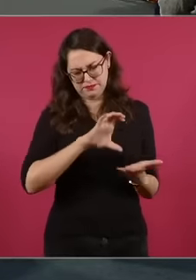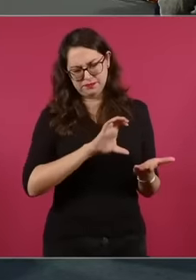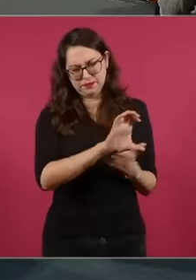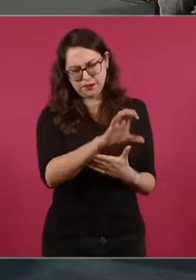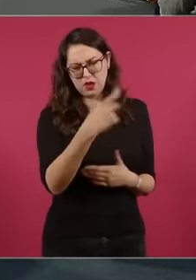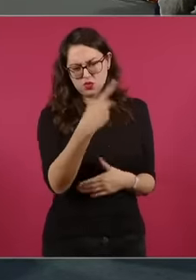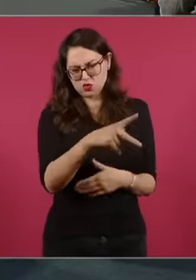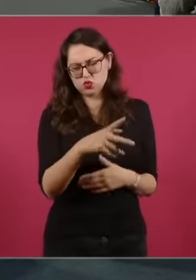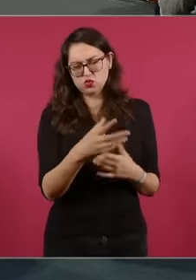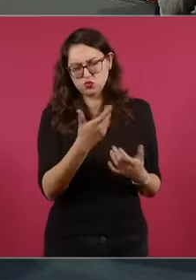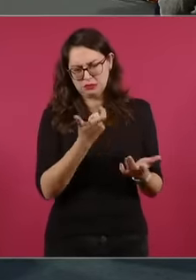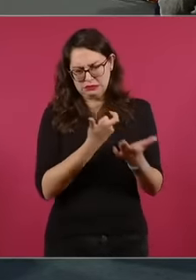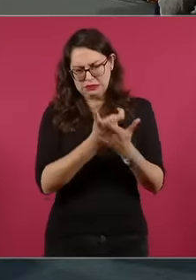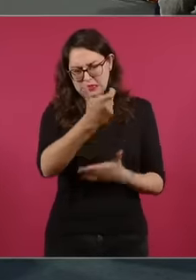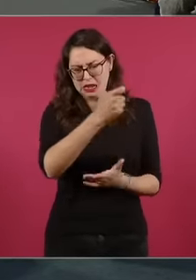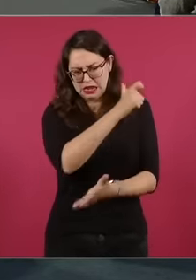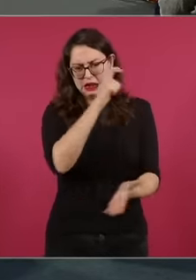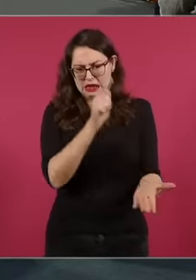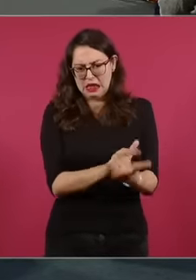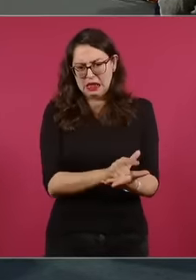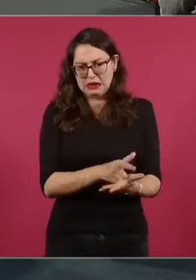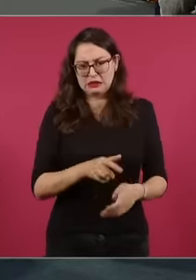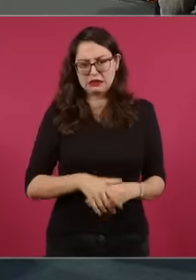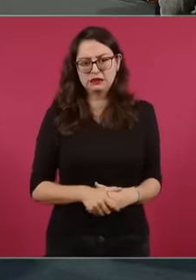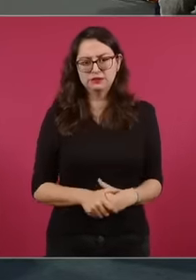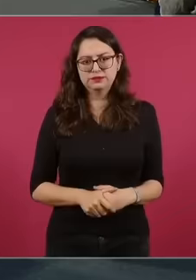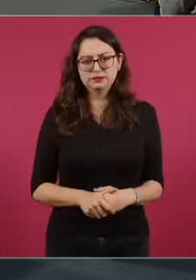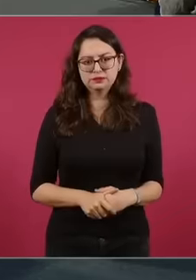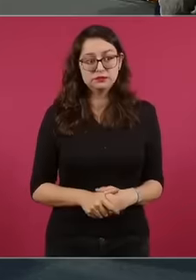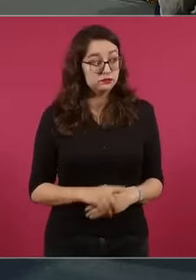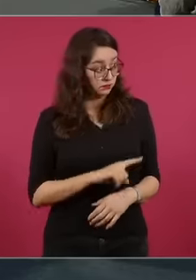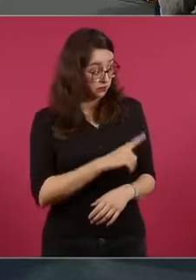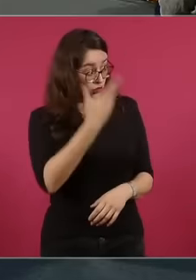corresponde por ley. ¿Tú tienes? Sí.